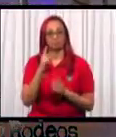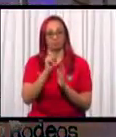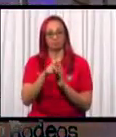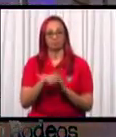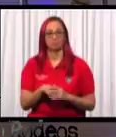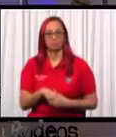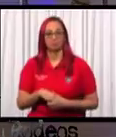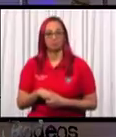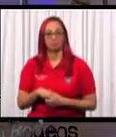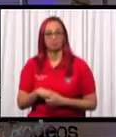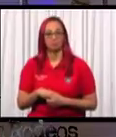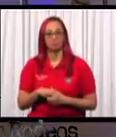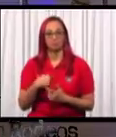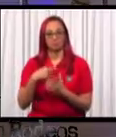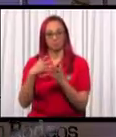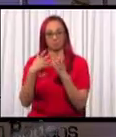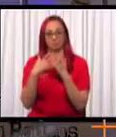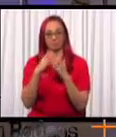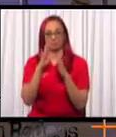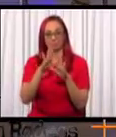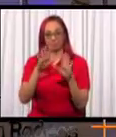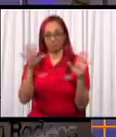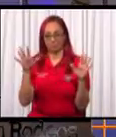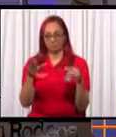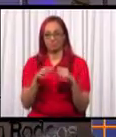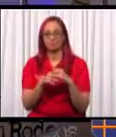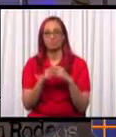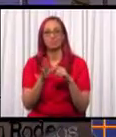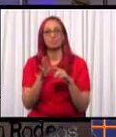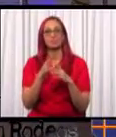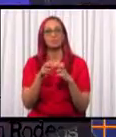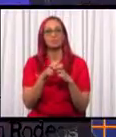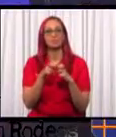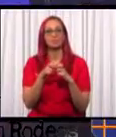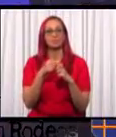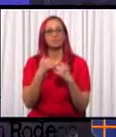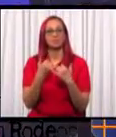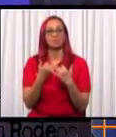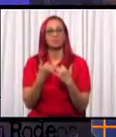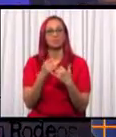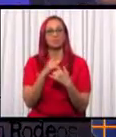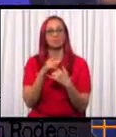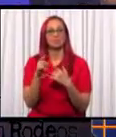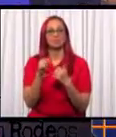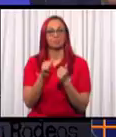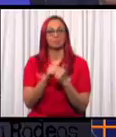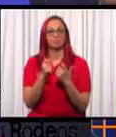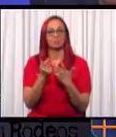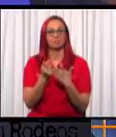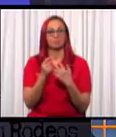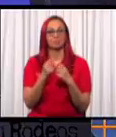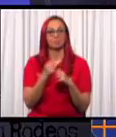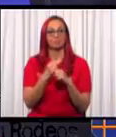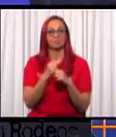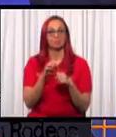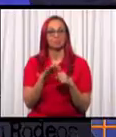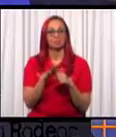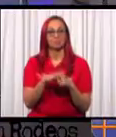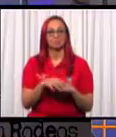yo quisiera dejar sobre la mesa la problemática actual que tienen ustedes con el seguro de cosecha.